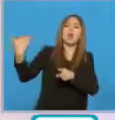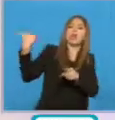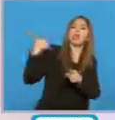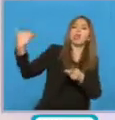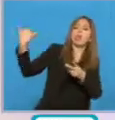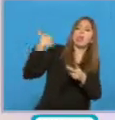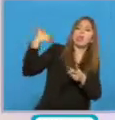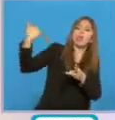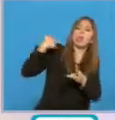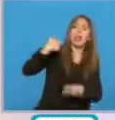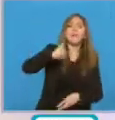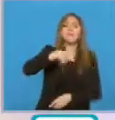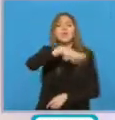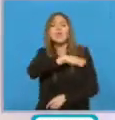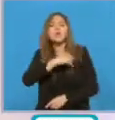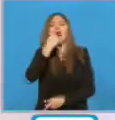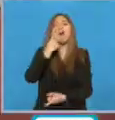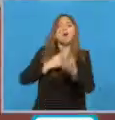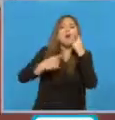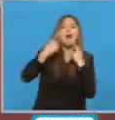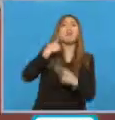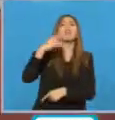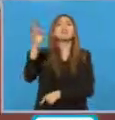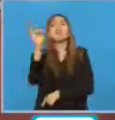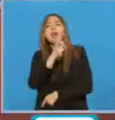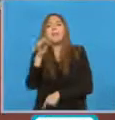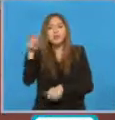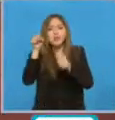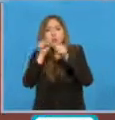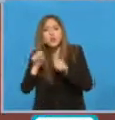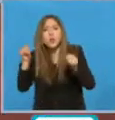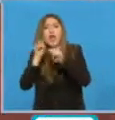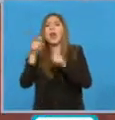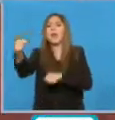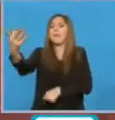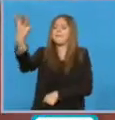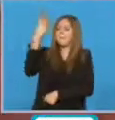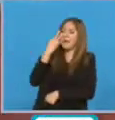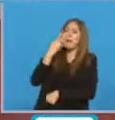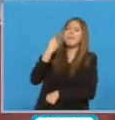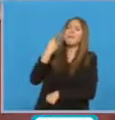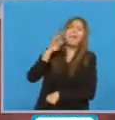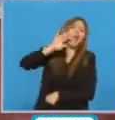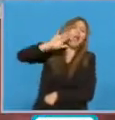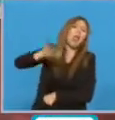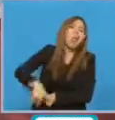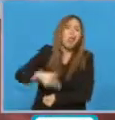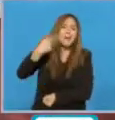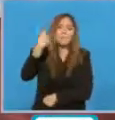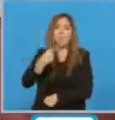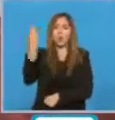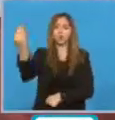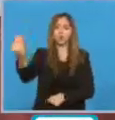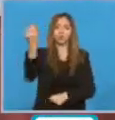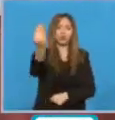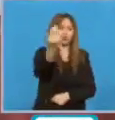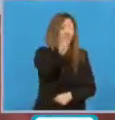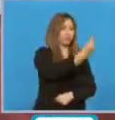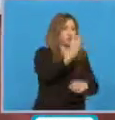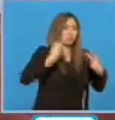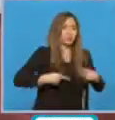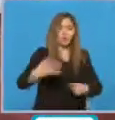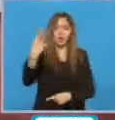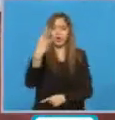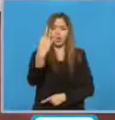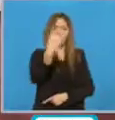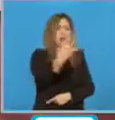¿no? Me lo dijo, a lo mejor te lo dijo tu suegra y no Sí. quisiste aceptarlo, pero si te lo repiten continuamente, lo